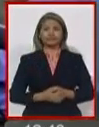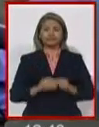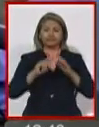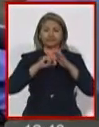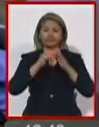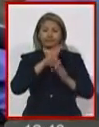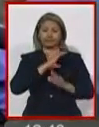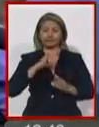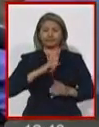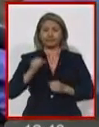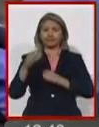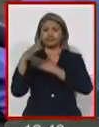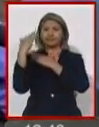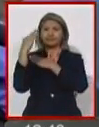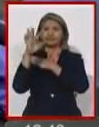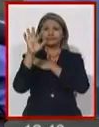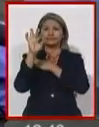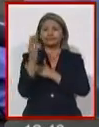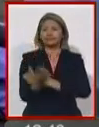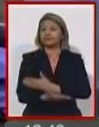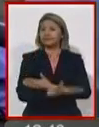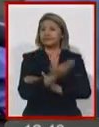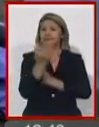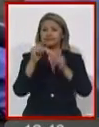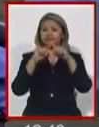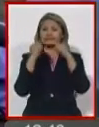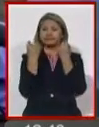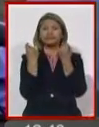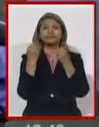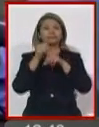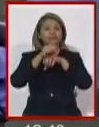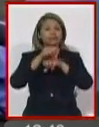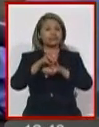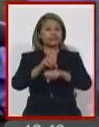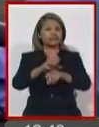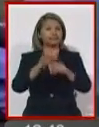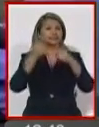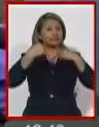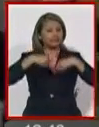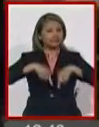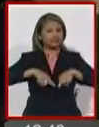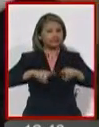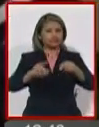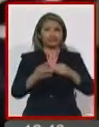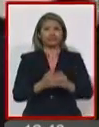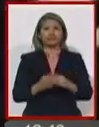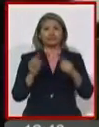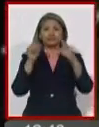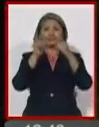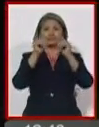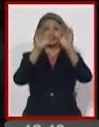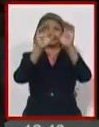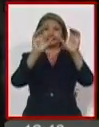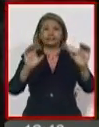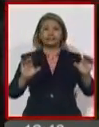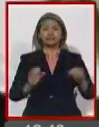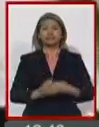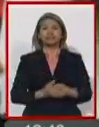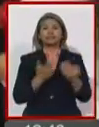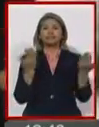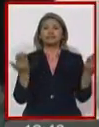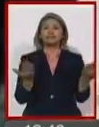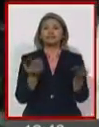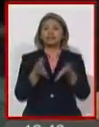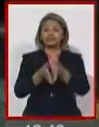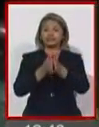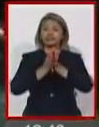del Comité Pro Santa Cruz a las 9 de la mañana una caravana hasta la población de Cotoca, donde